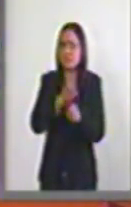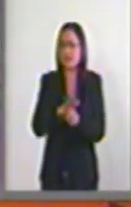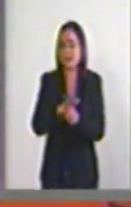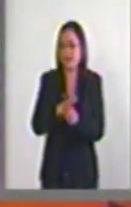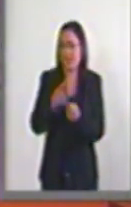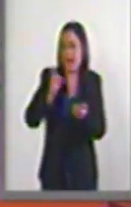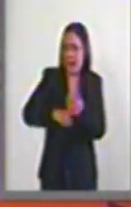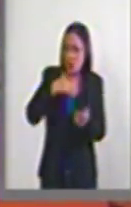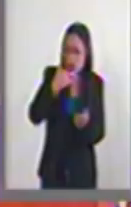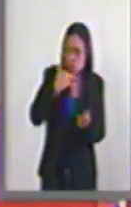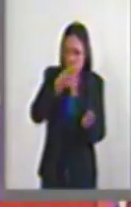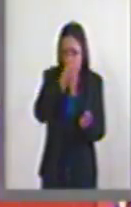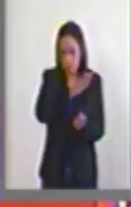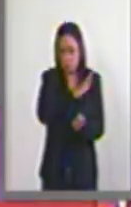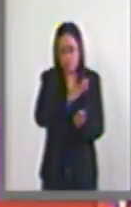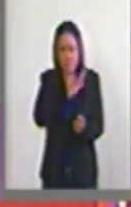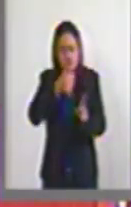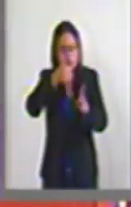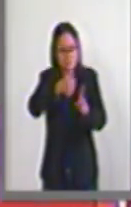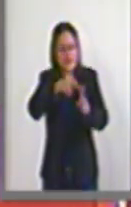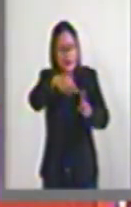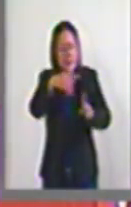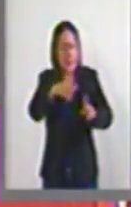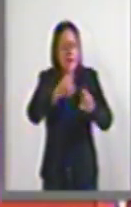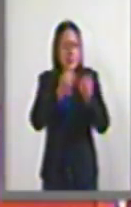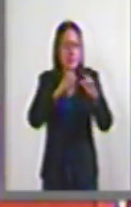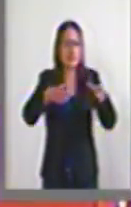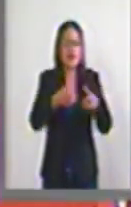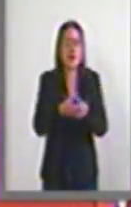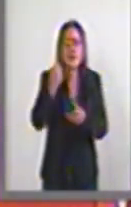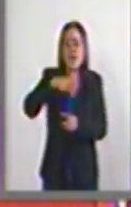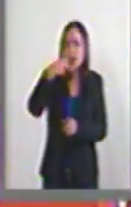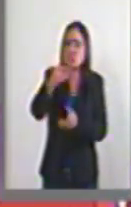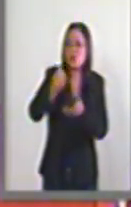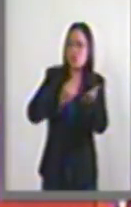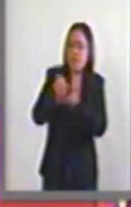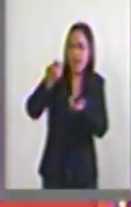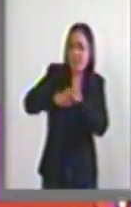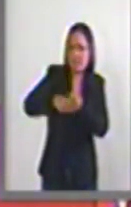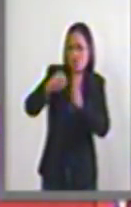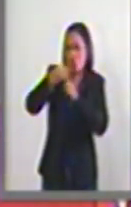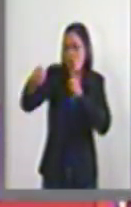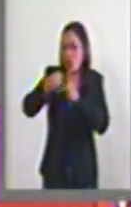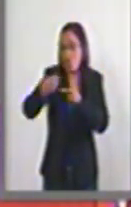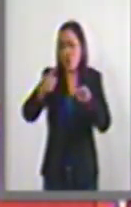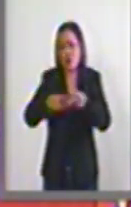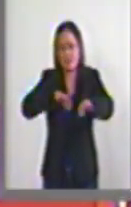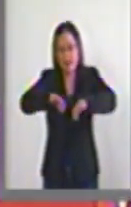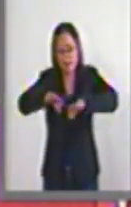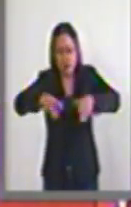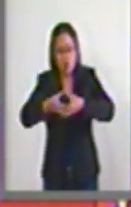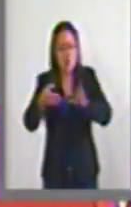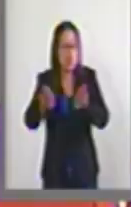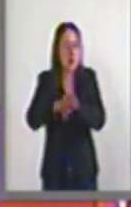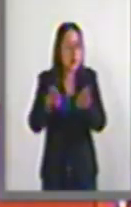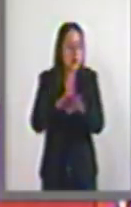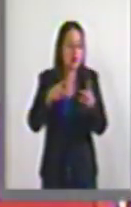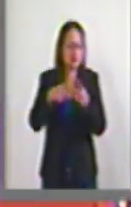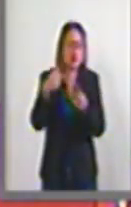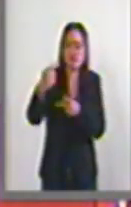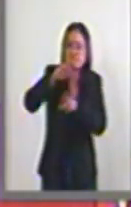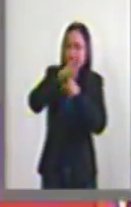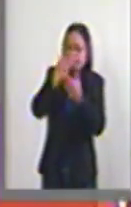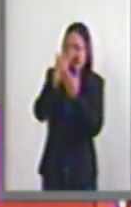hechos de corrupción, para decidir sobre su organización interna, funcionamiento y